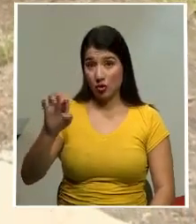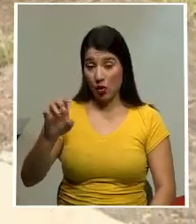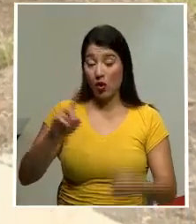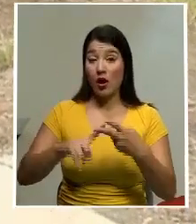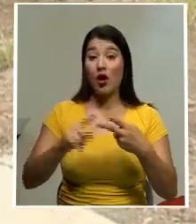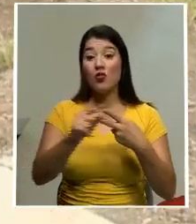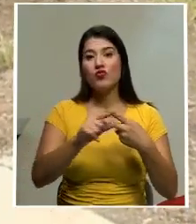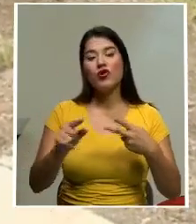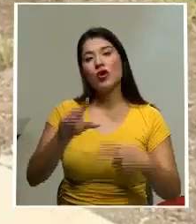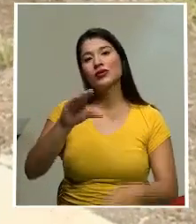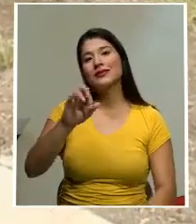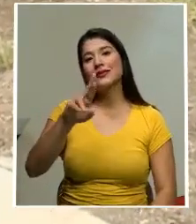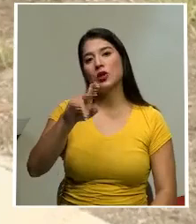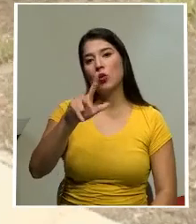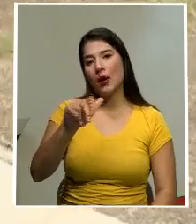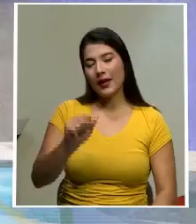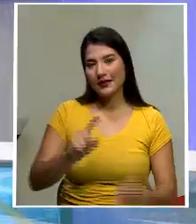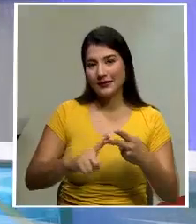y el río Segundo.